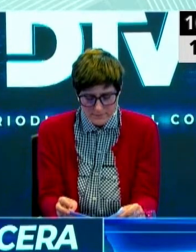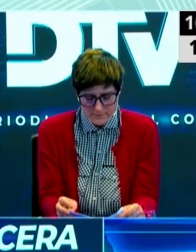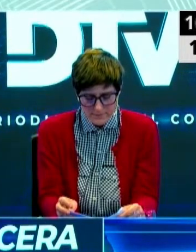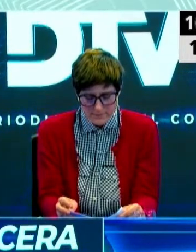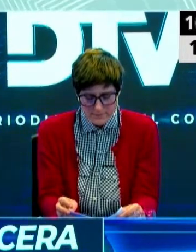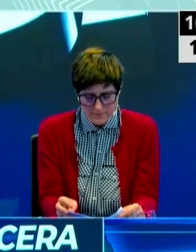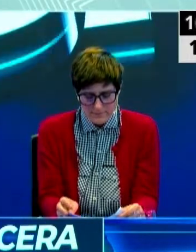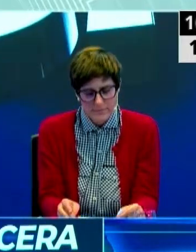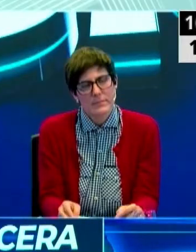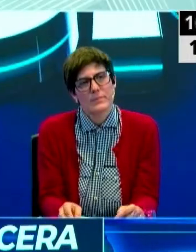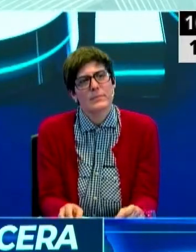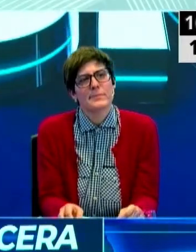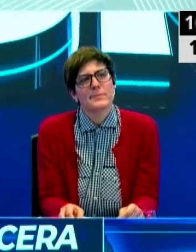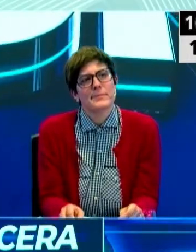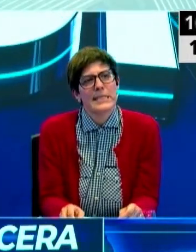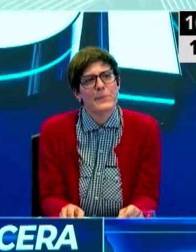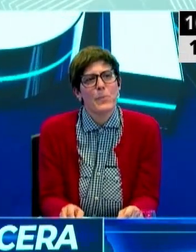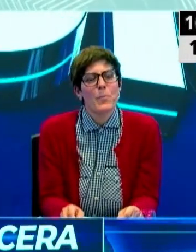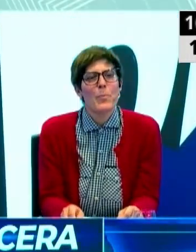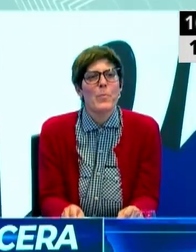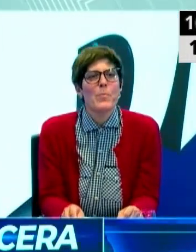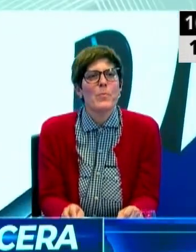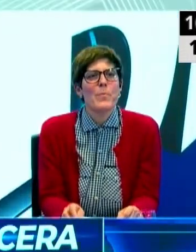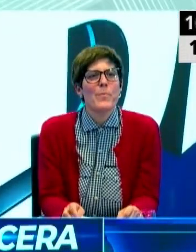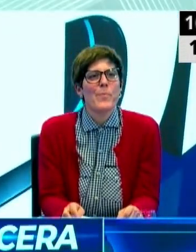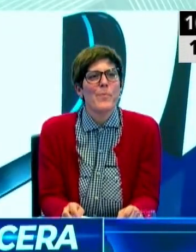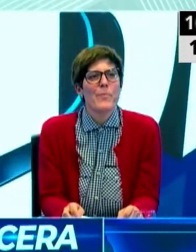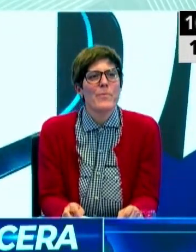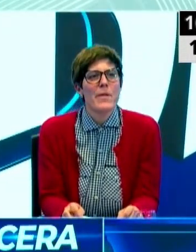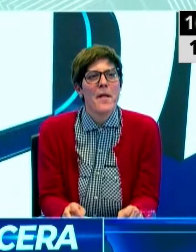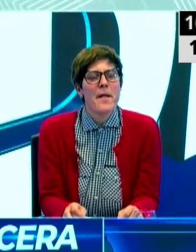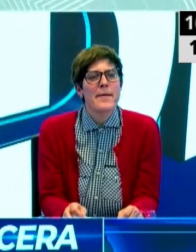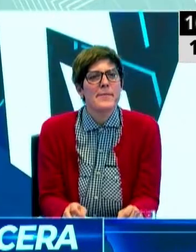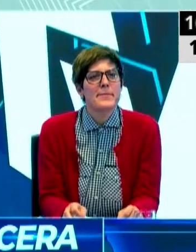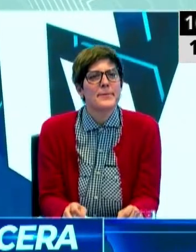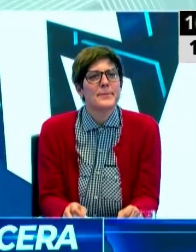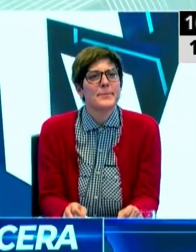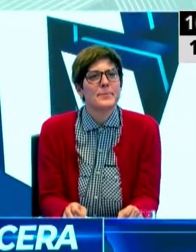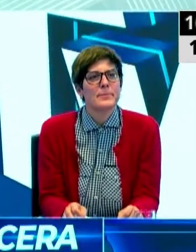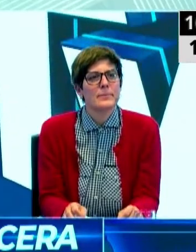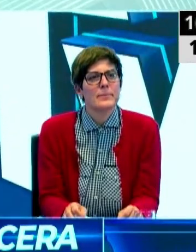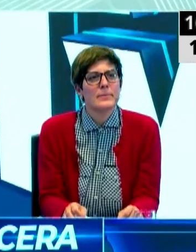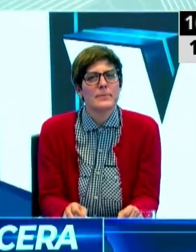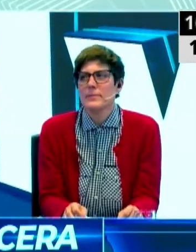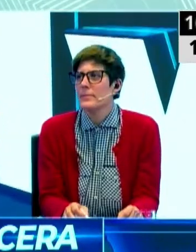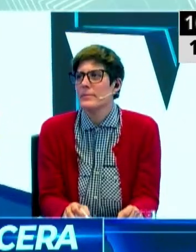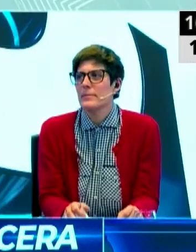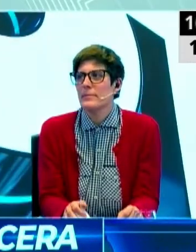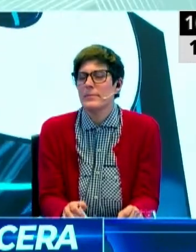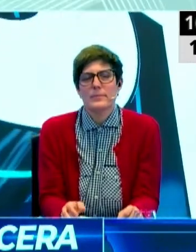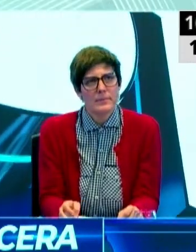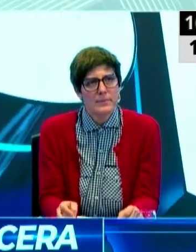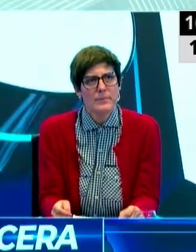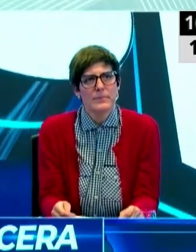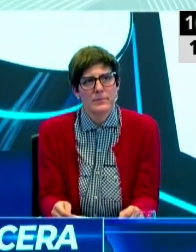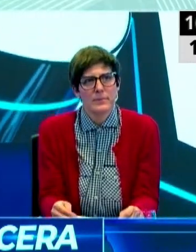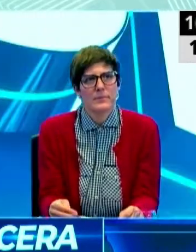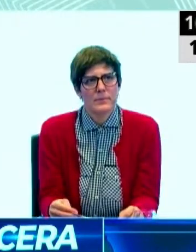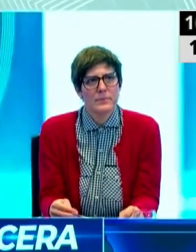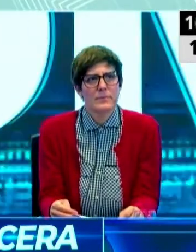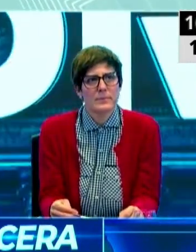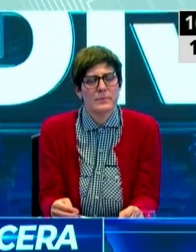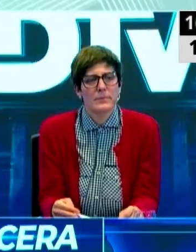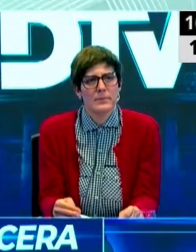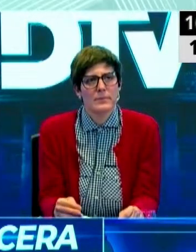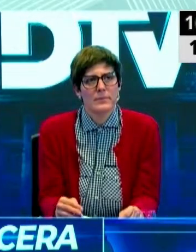presupuesto nacional a un programa que, si bien beneficia a los destinos turísticos, también tiene un costo para el fisco y para